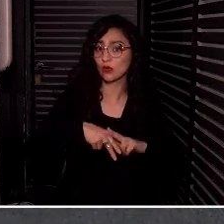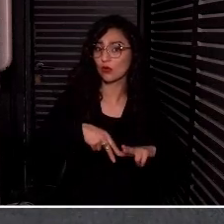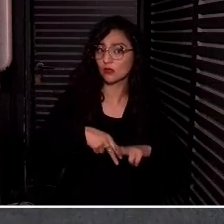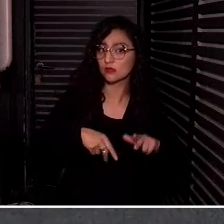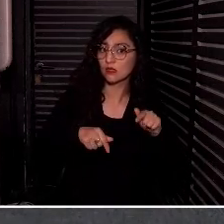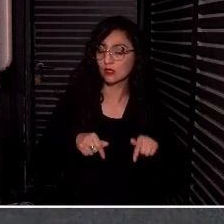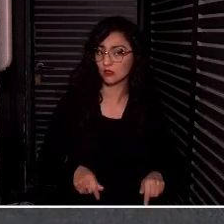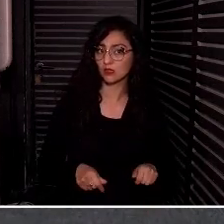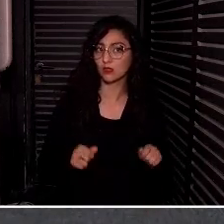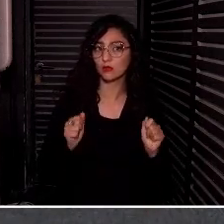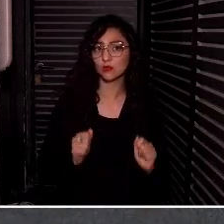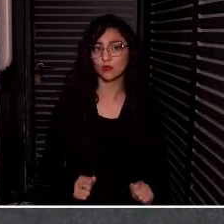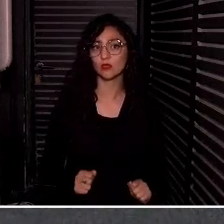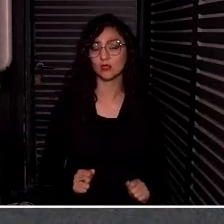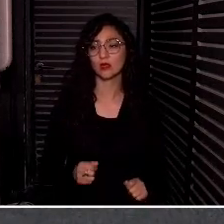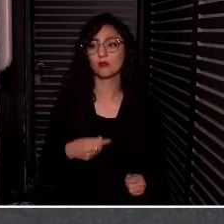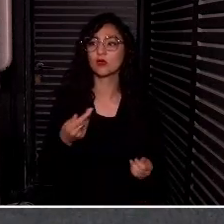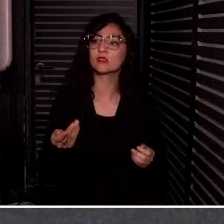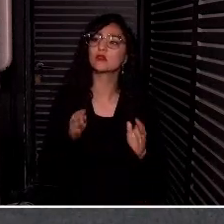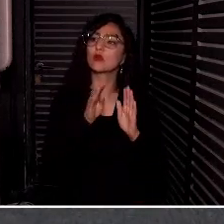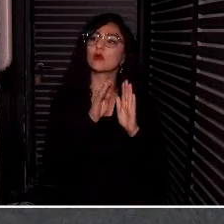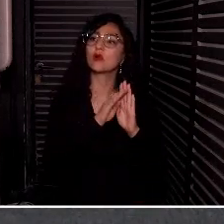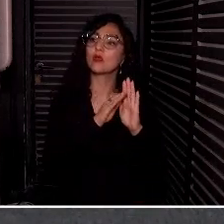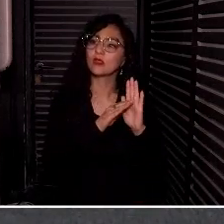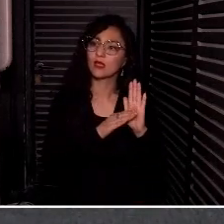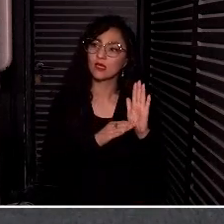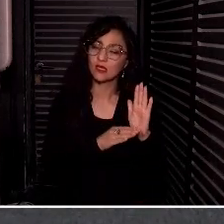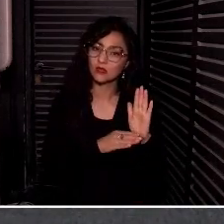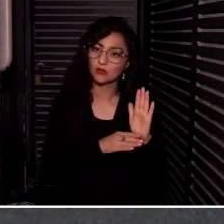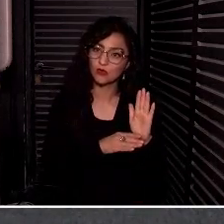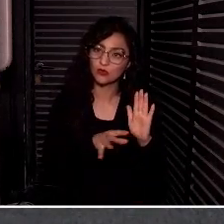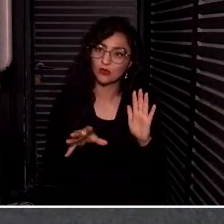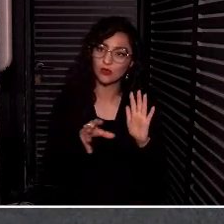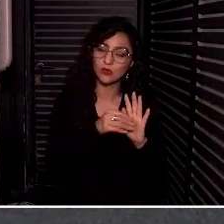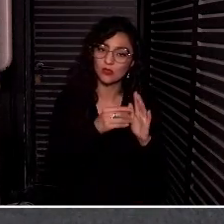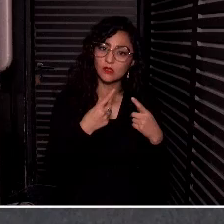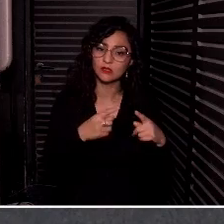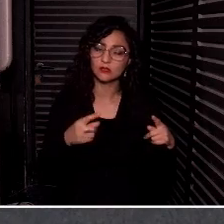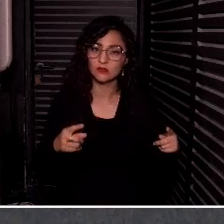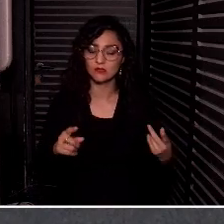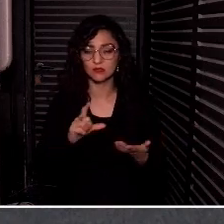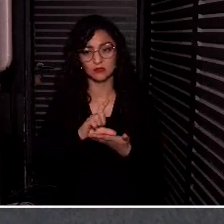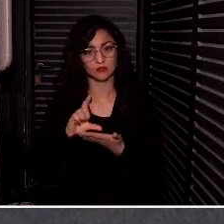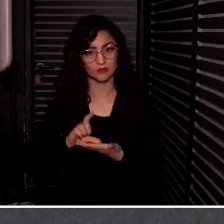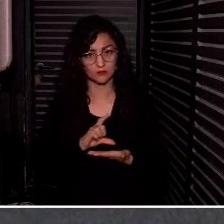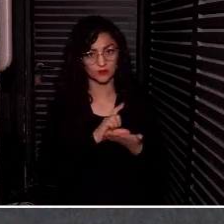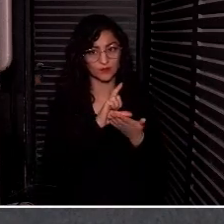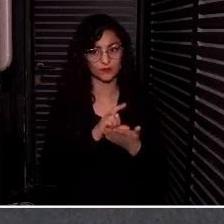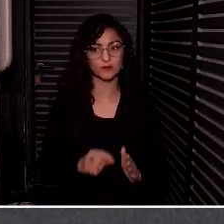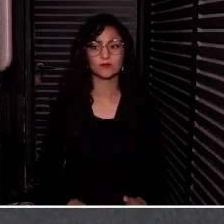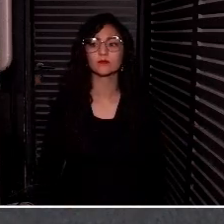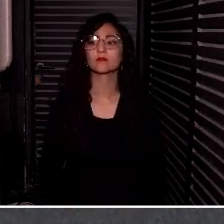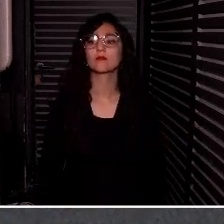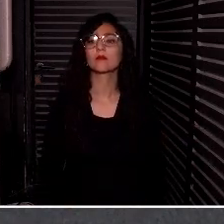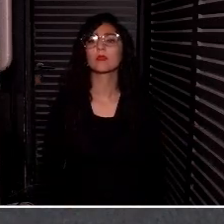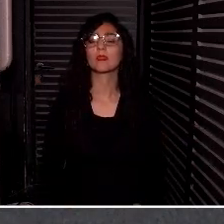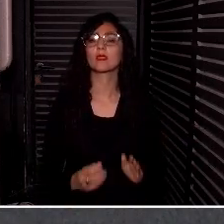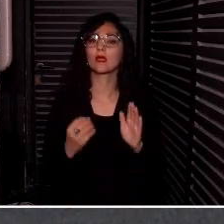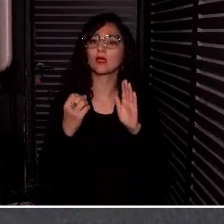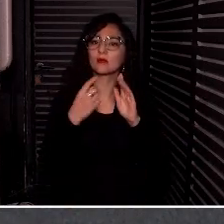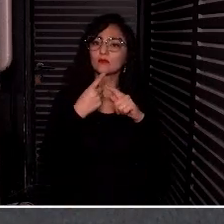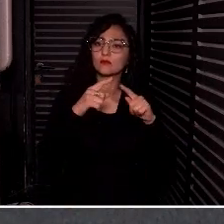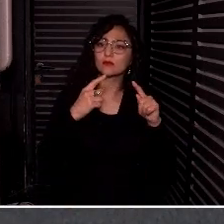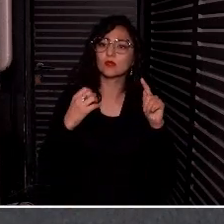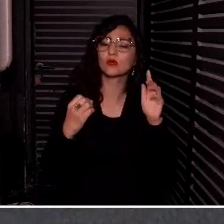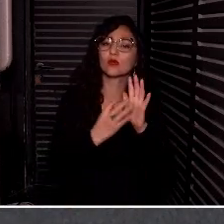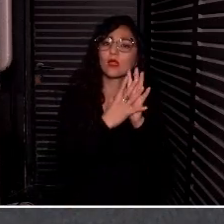casas productoras de esos contenidos para otros países de latinoamérica Entonces no tenemos que tampoco desligar así como en la mañana hablaba Mauricio separar